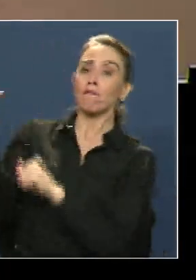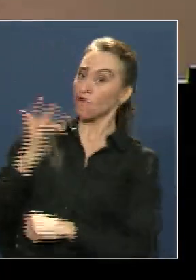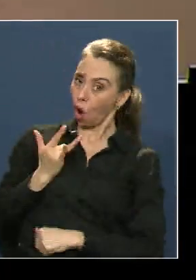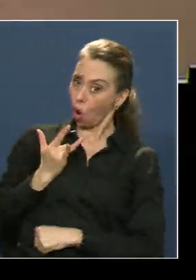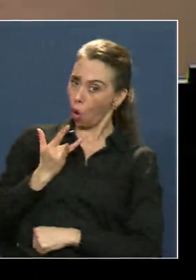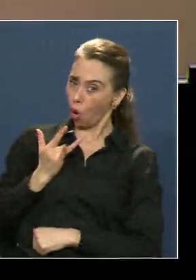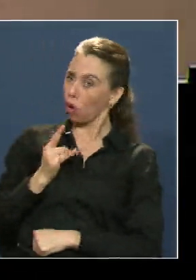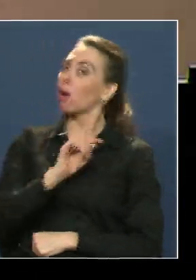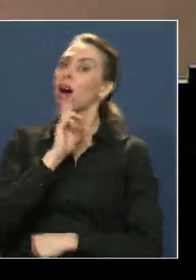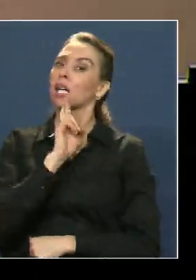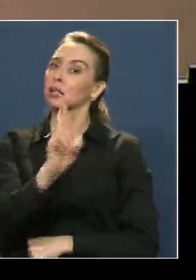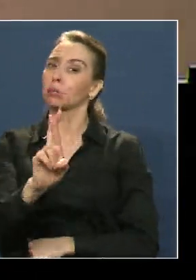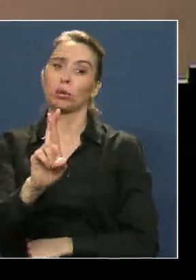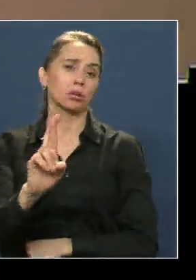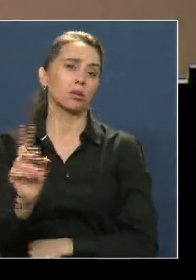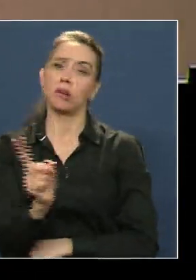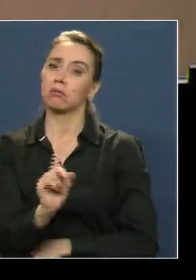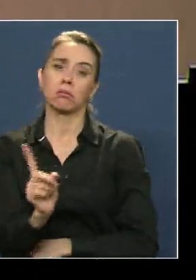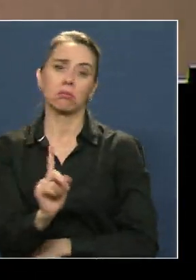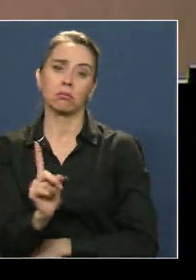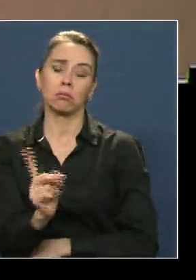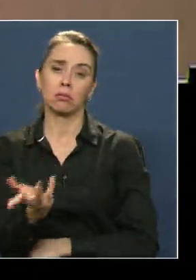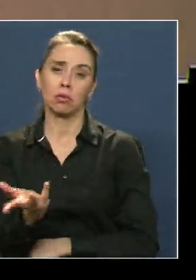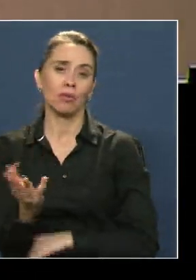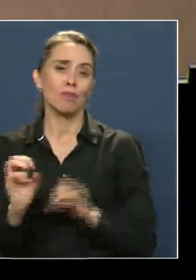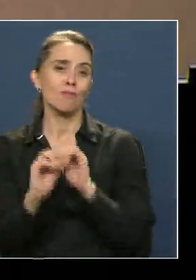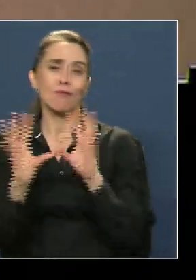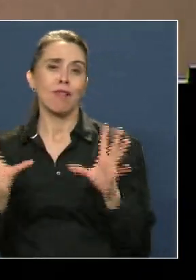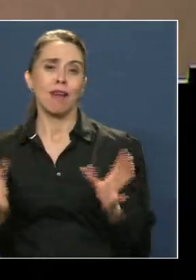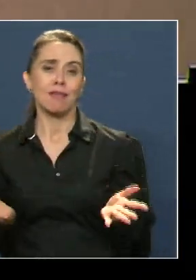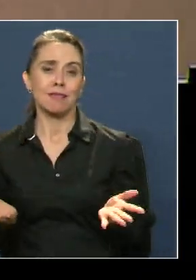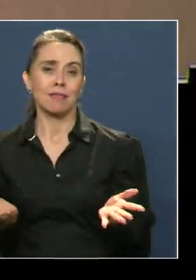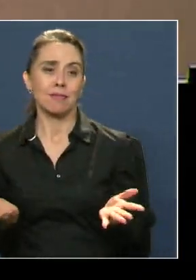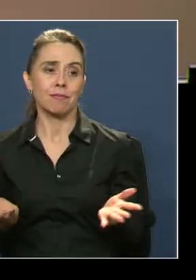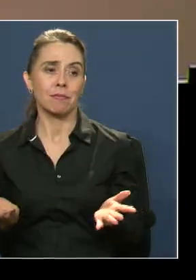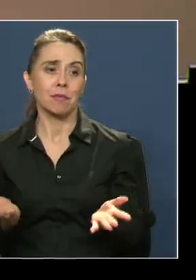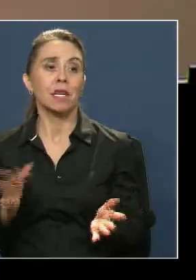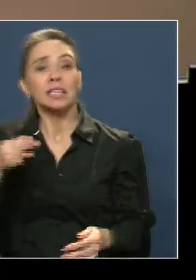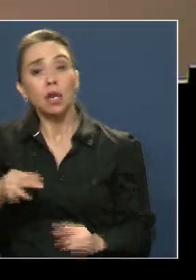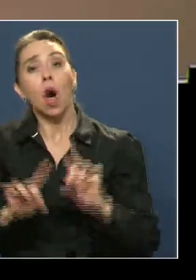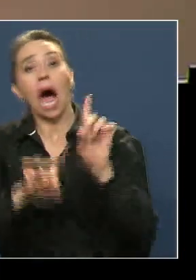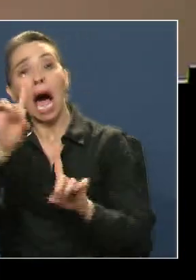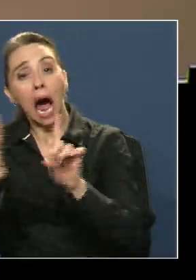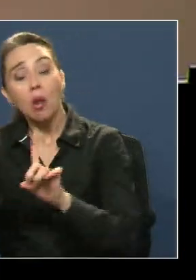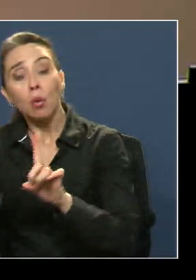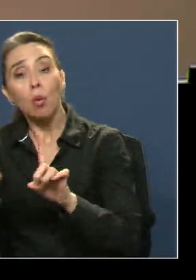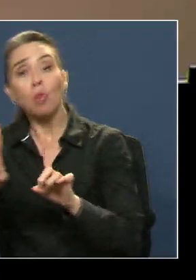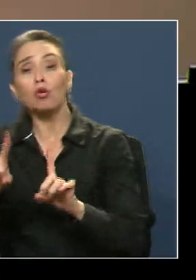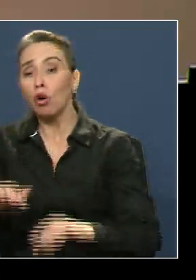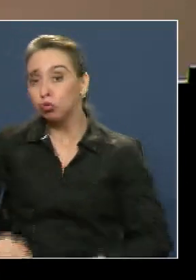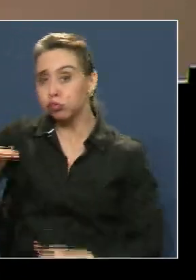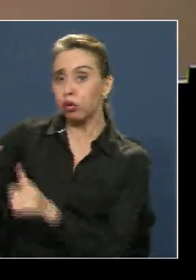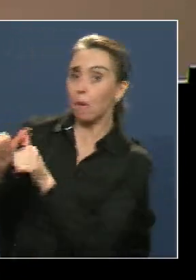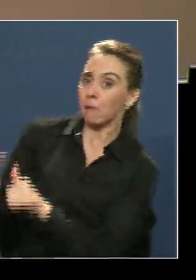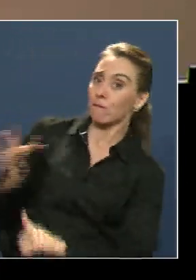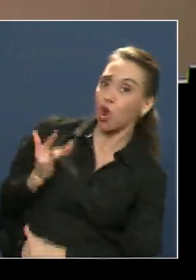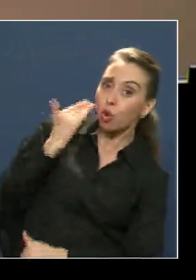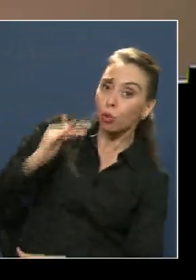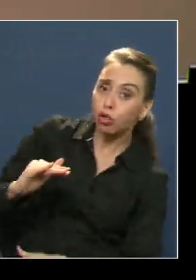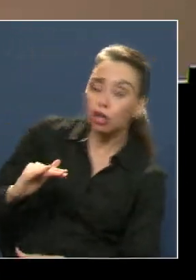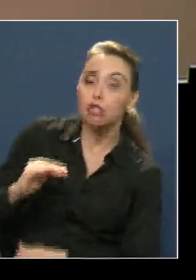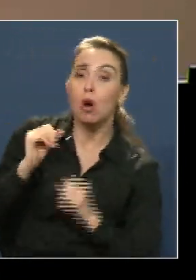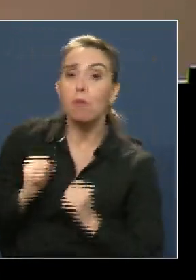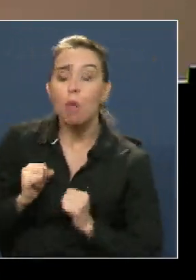La respuesta, por supuesto que no es clara. Seguramente algunos lo podrán hacer, pero en la mayoría de los casos pueden